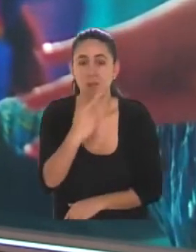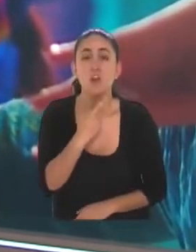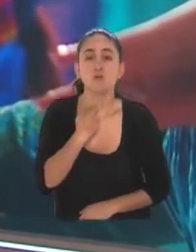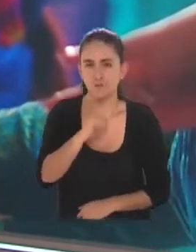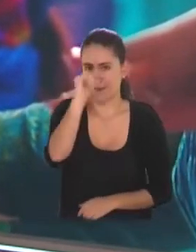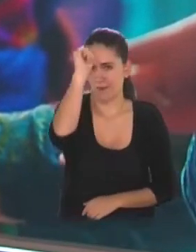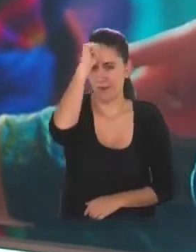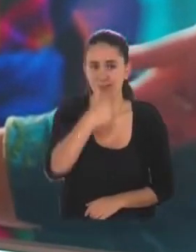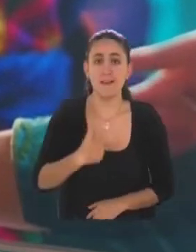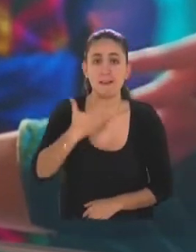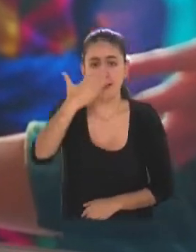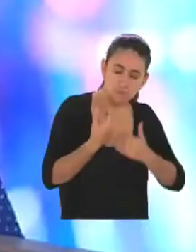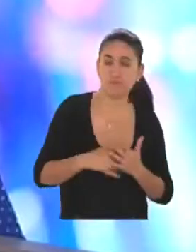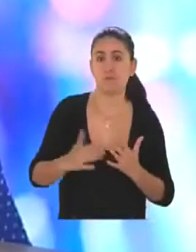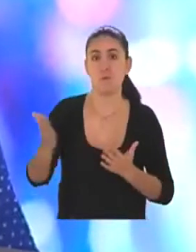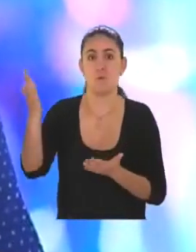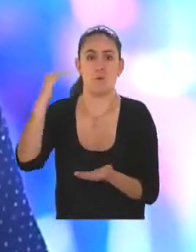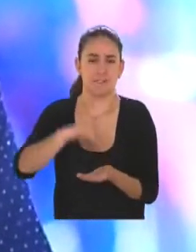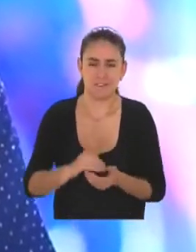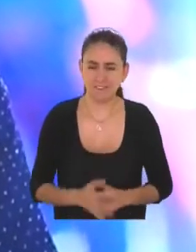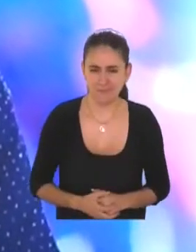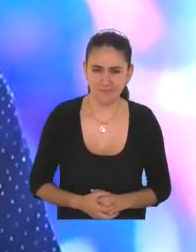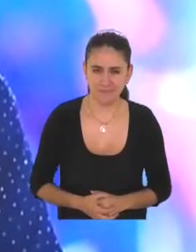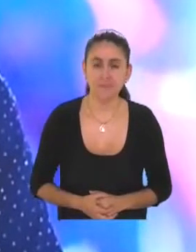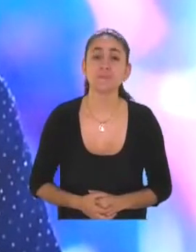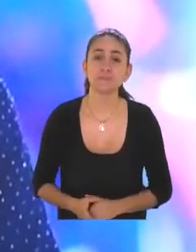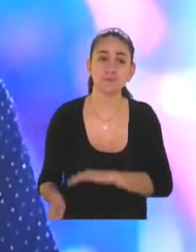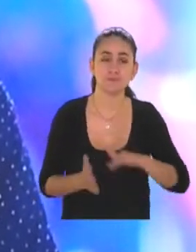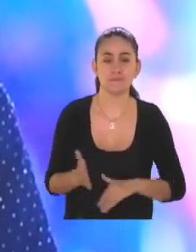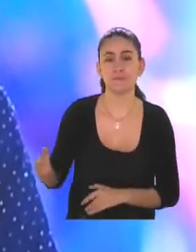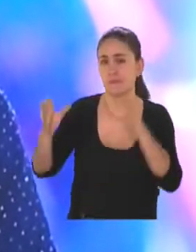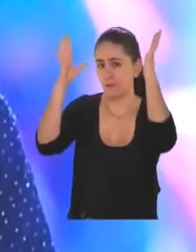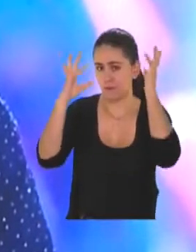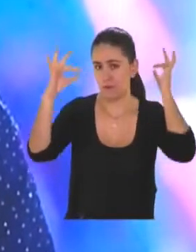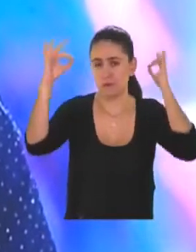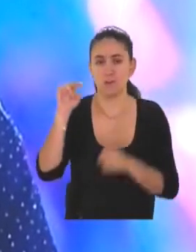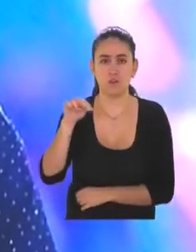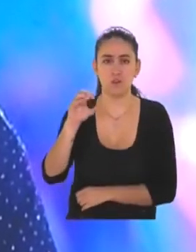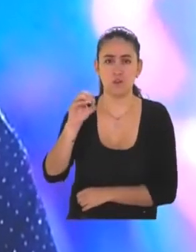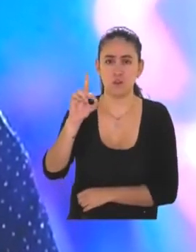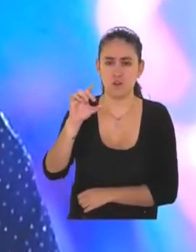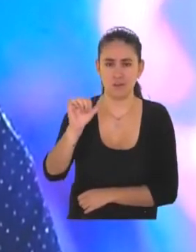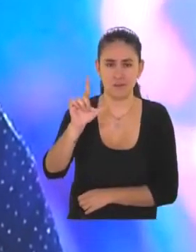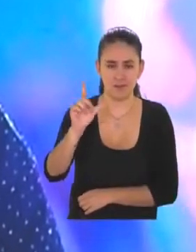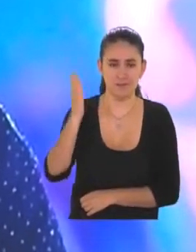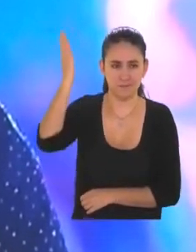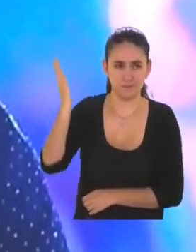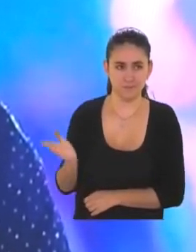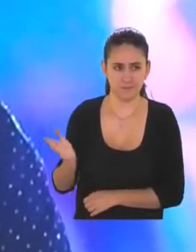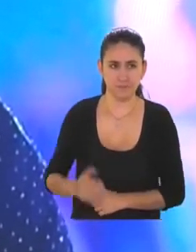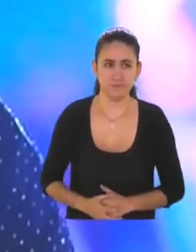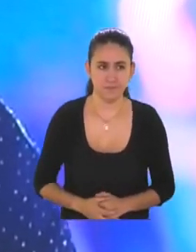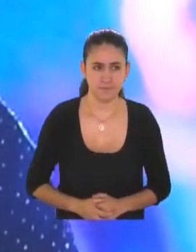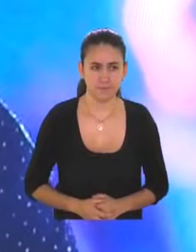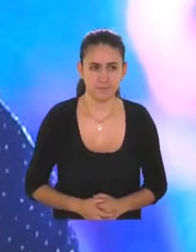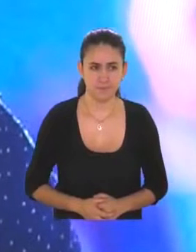y árabe, entonces lo invito para que se programe. Bueno, ahora es momento de hablar de un grande de la música, Cristian Nodal. El artista confirmó sus